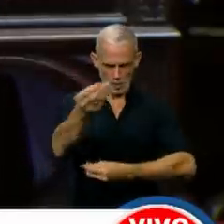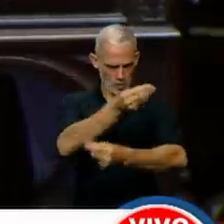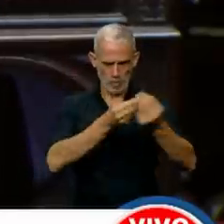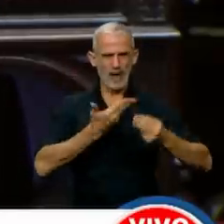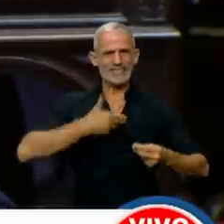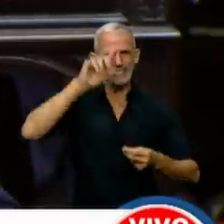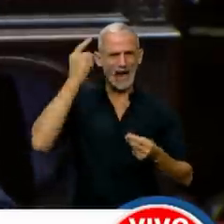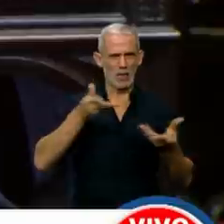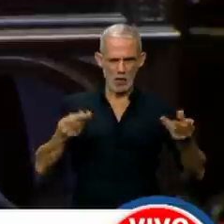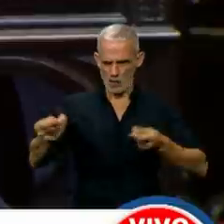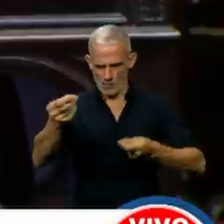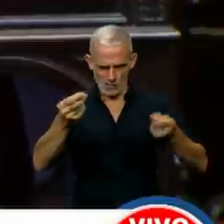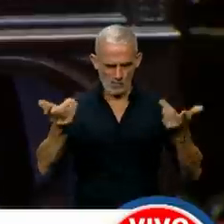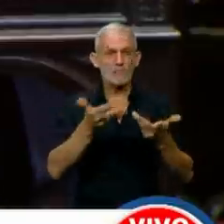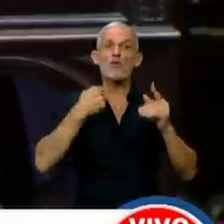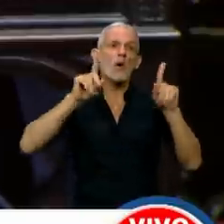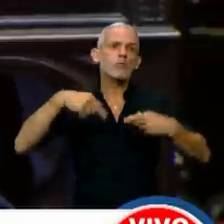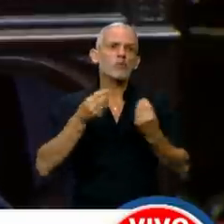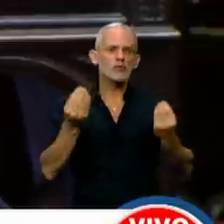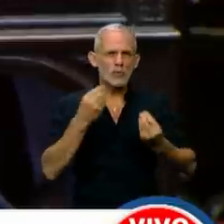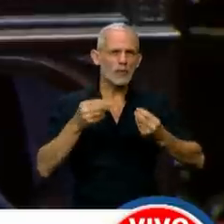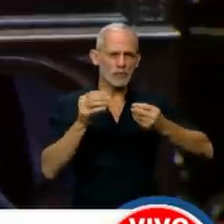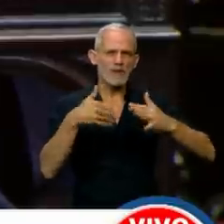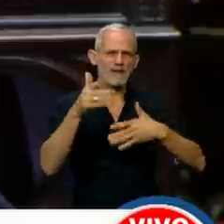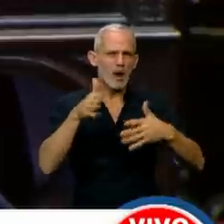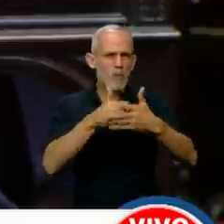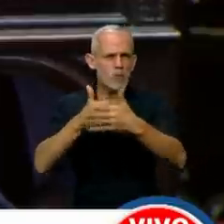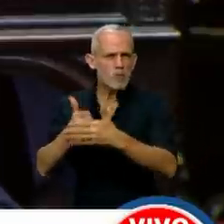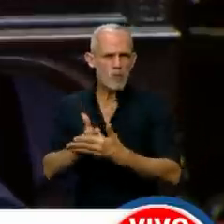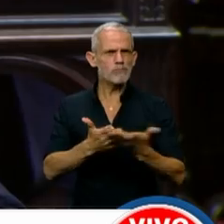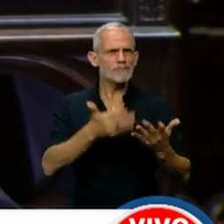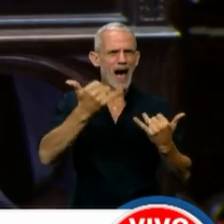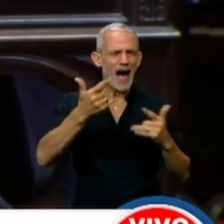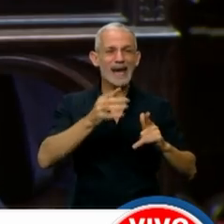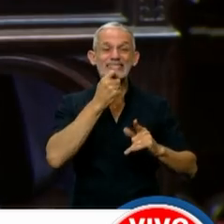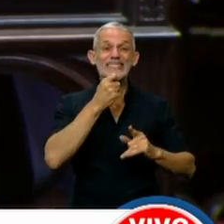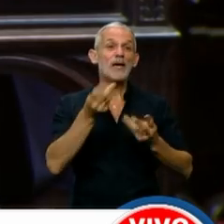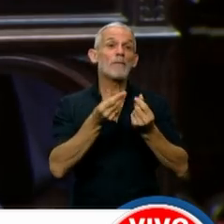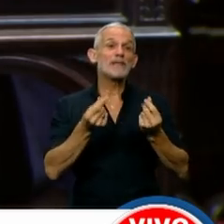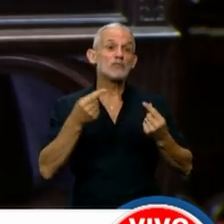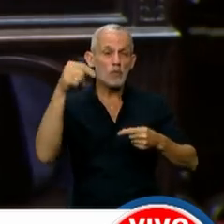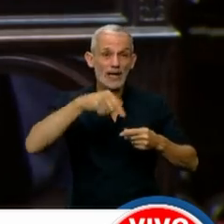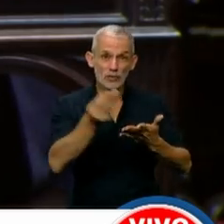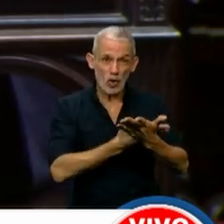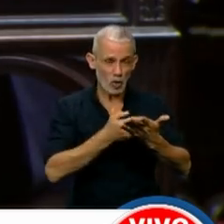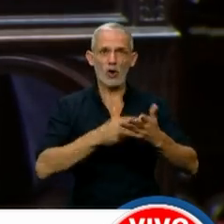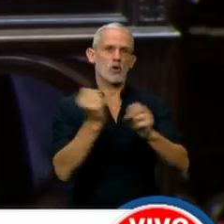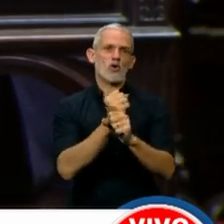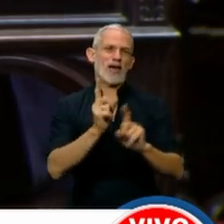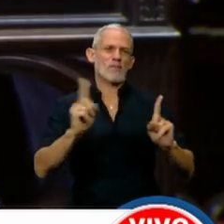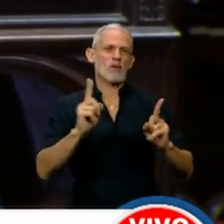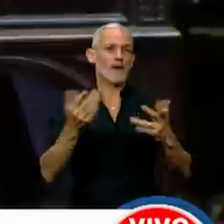estado y no sabemos las cosas que se van a complicar presidente si este presupuesto no se